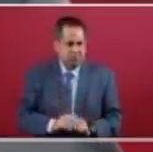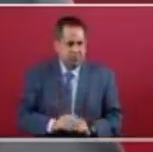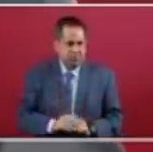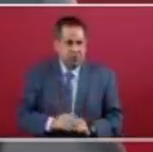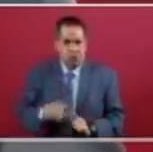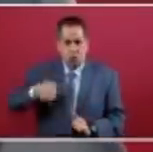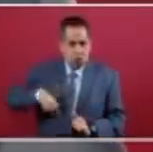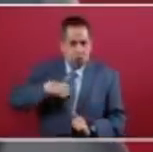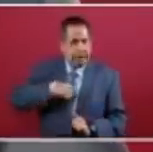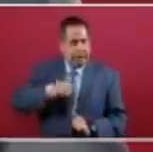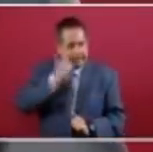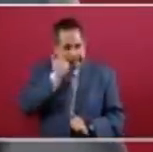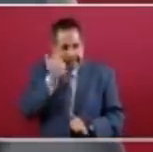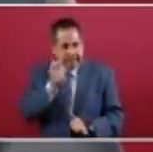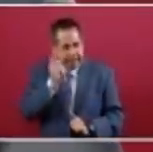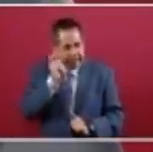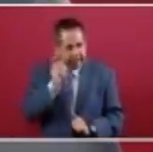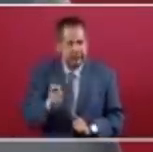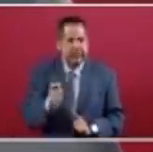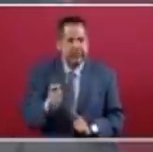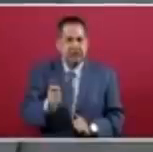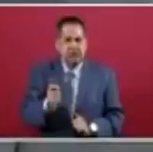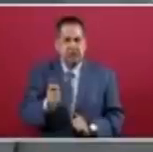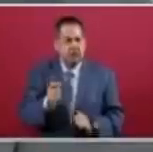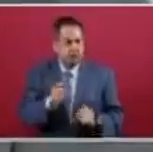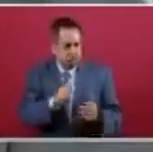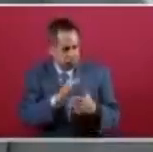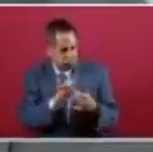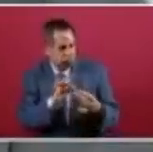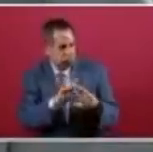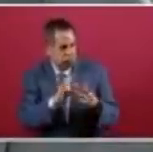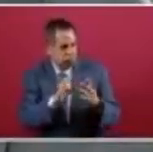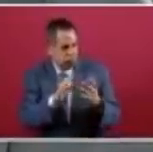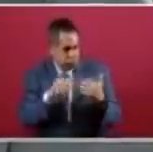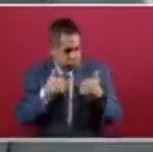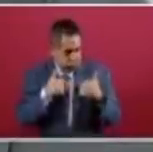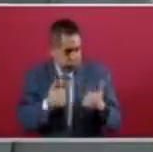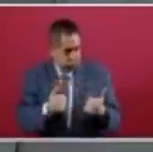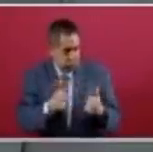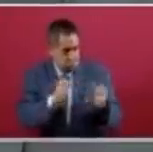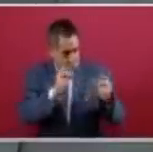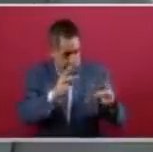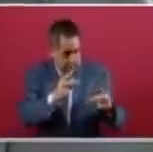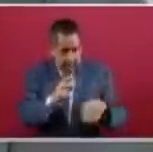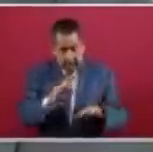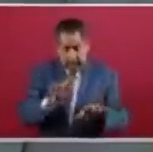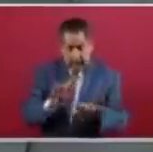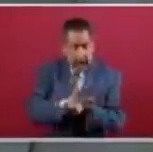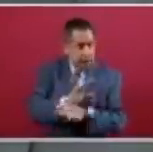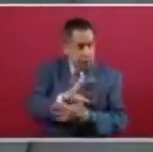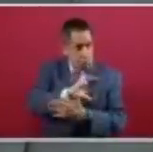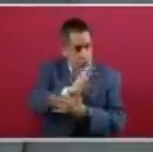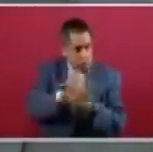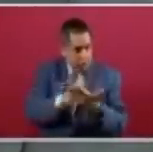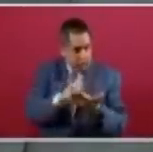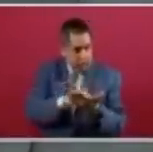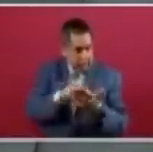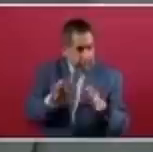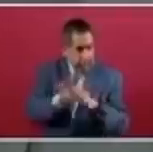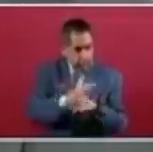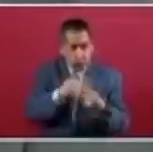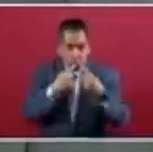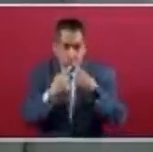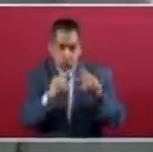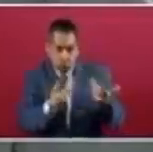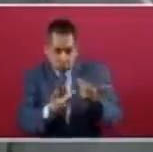Lo que queremos es convencerlos para que se logre una